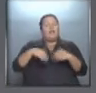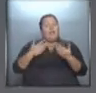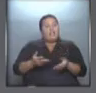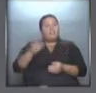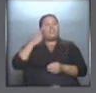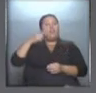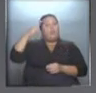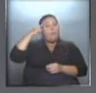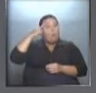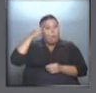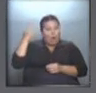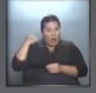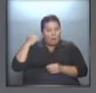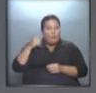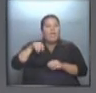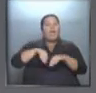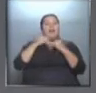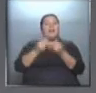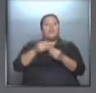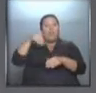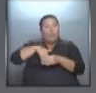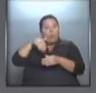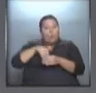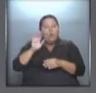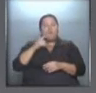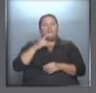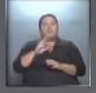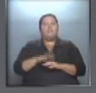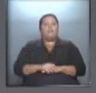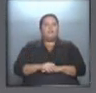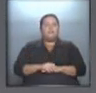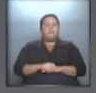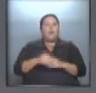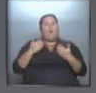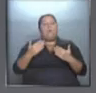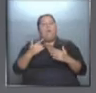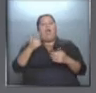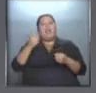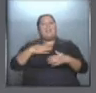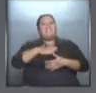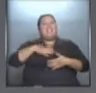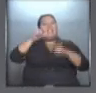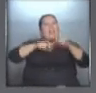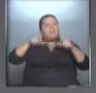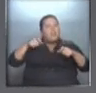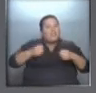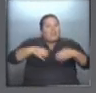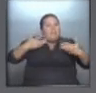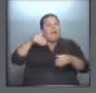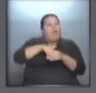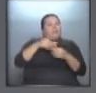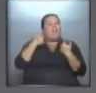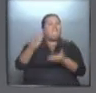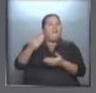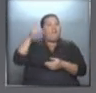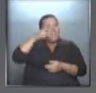Entonces, en el 2009, el resultado electoral podía ser un indicador muy elocuente de cuál era el estado de ánimo de la sociedad en relación al